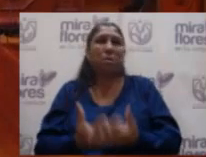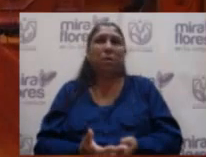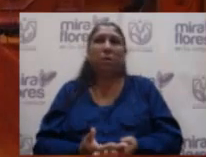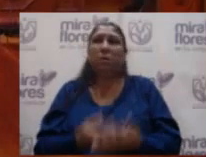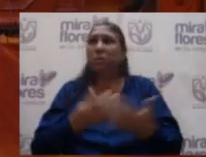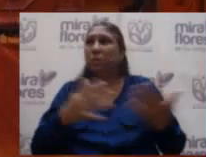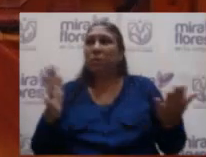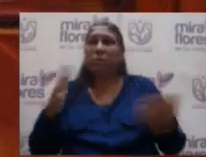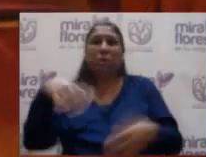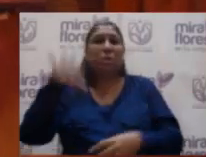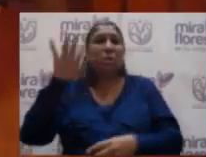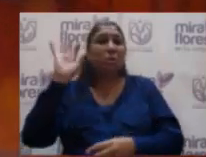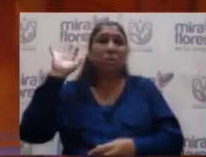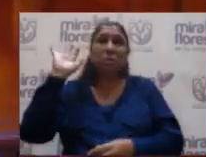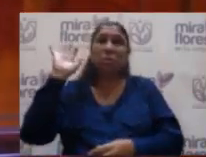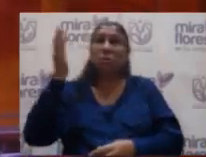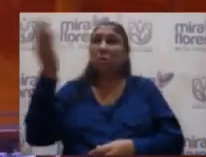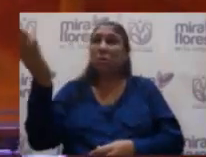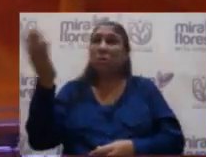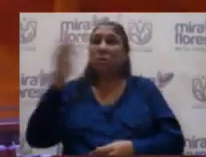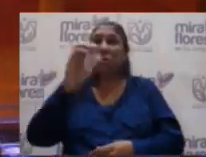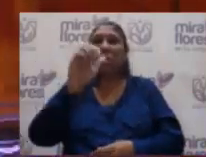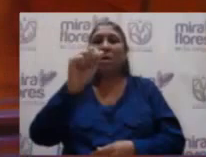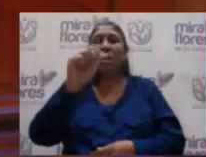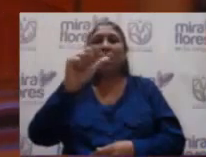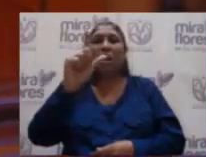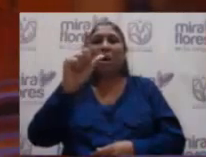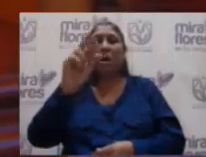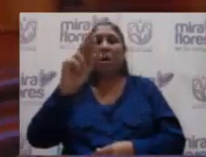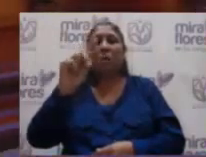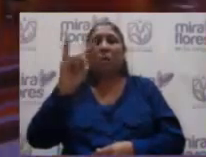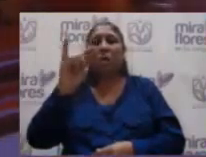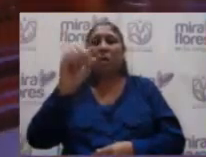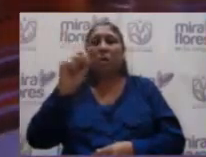No sé si hay otra intervención, señor De Albertis, tiene usted el uso de la palabra.